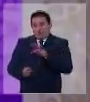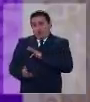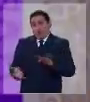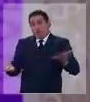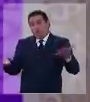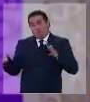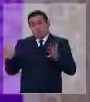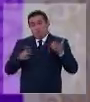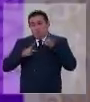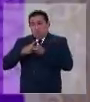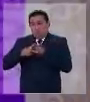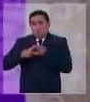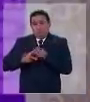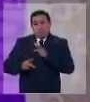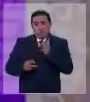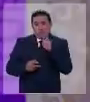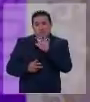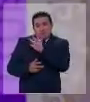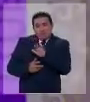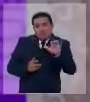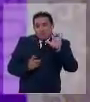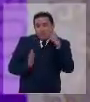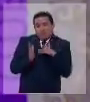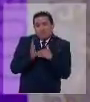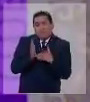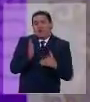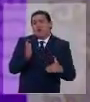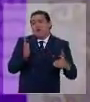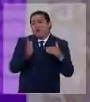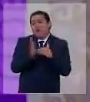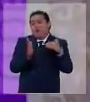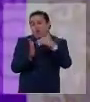se roban 500 mil millones de pesos al año.